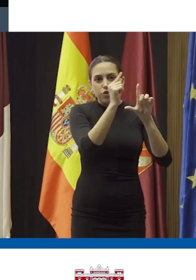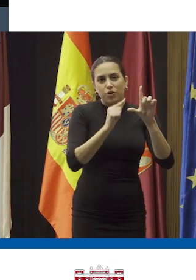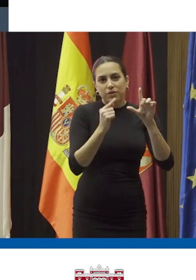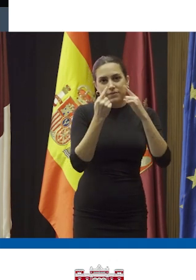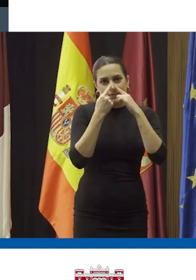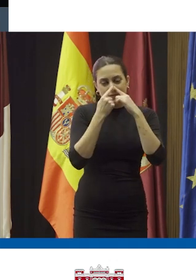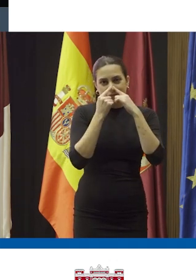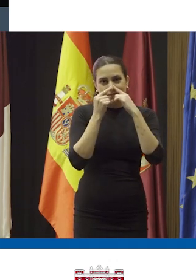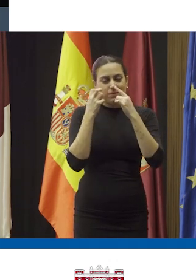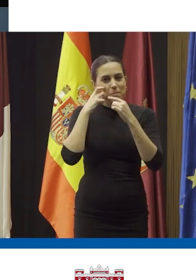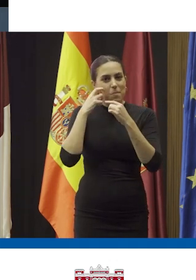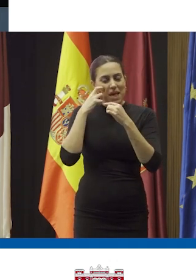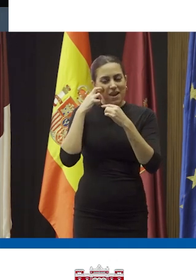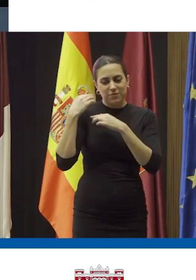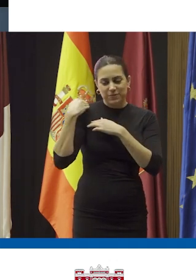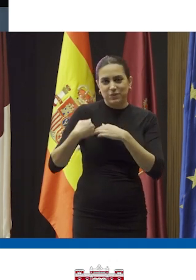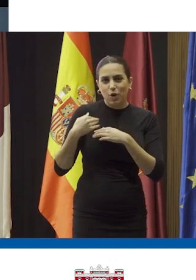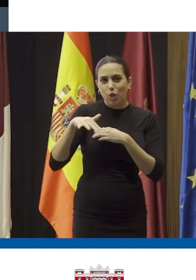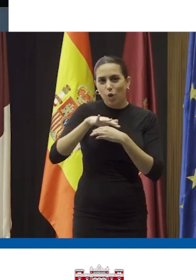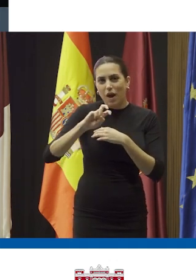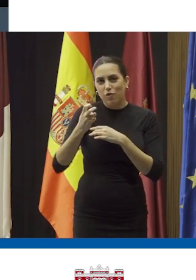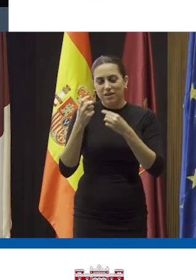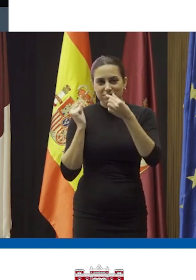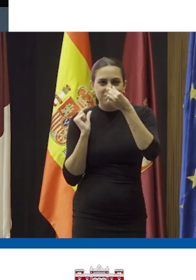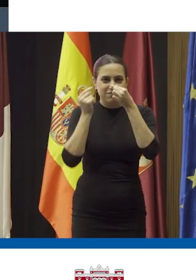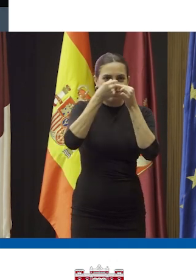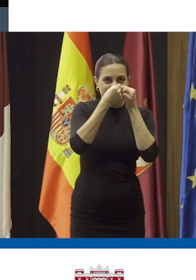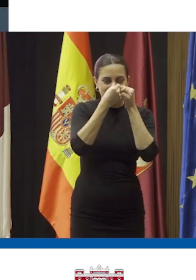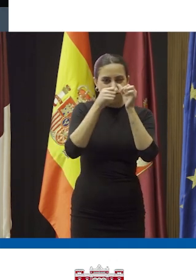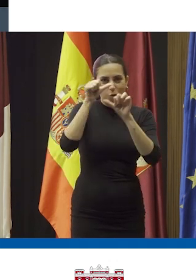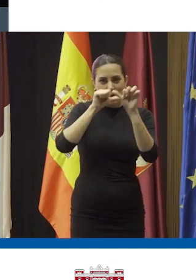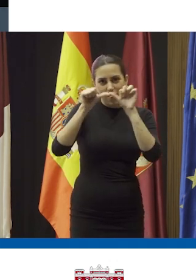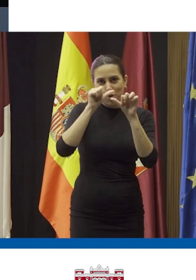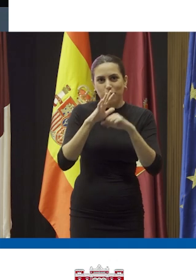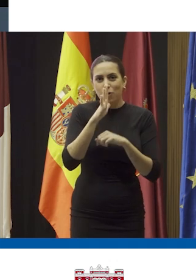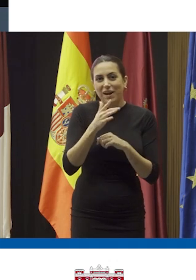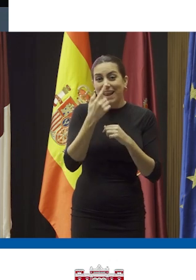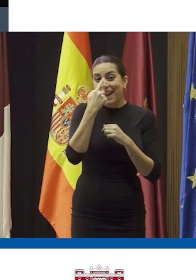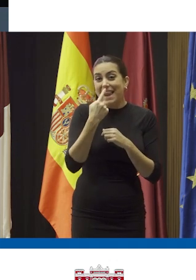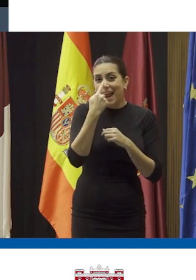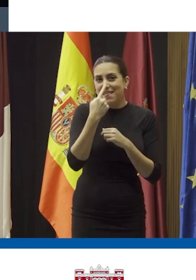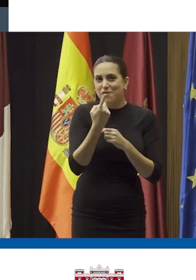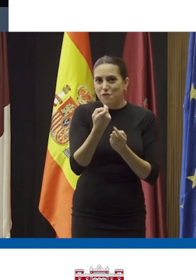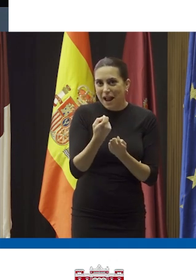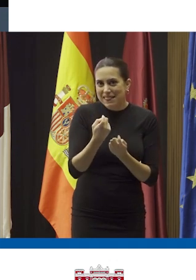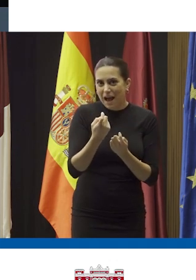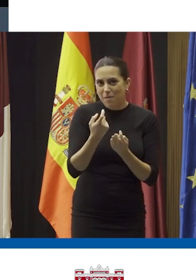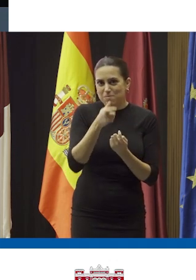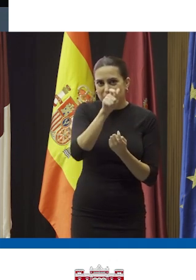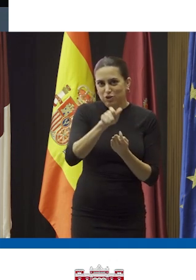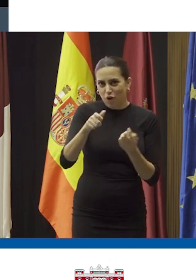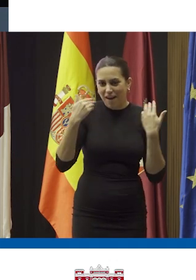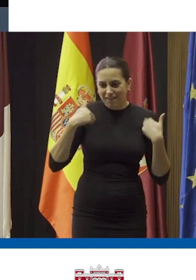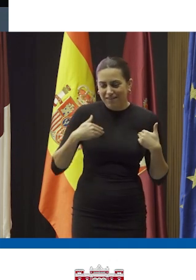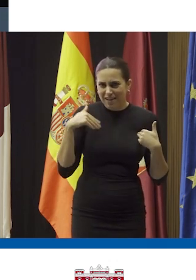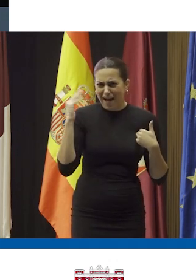para reconstruir. Pues la nariz nos parece que no nos vale más que para llevar el pañuelo de cuando en cuando, pero la falta de nariz a un humano es un